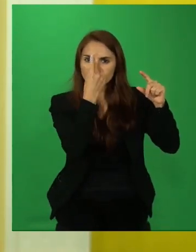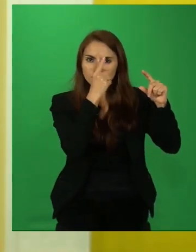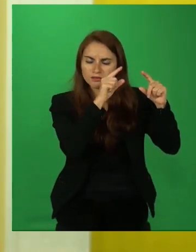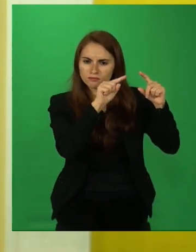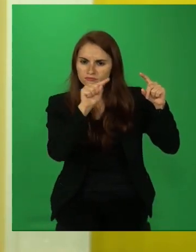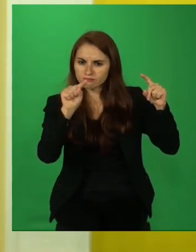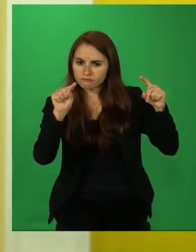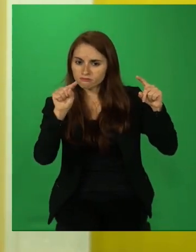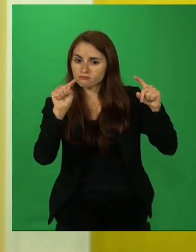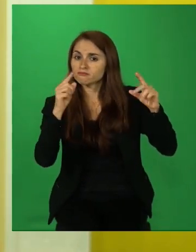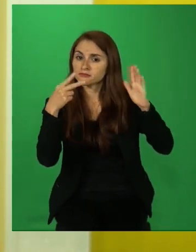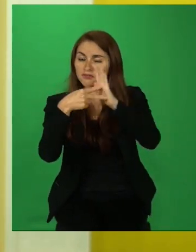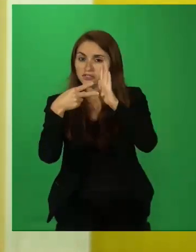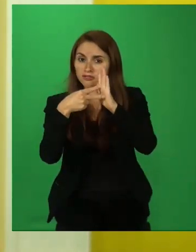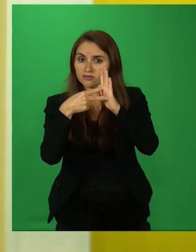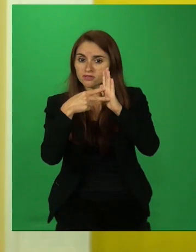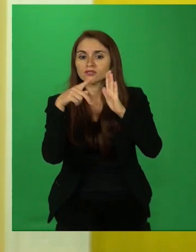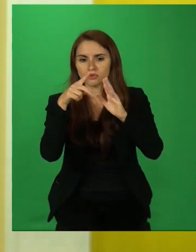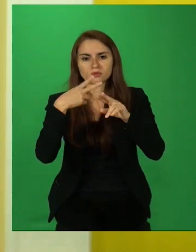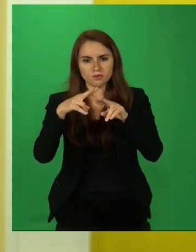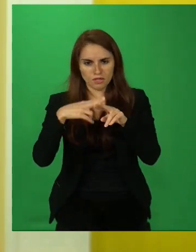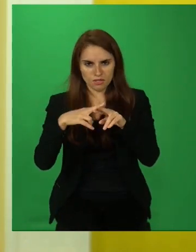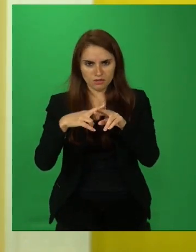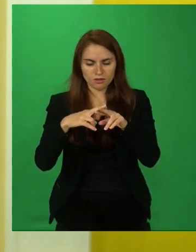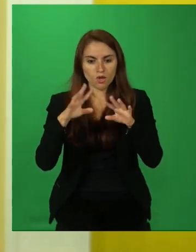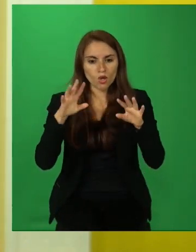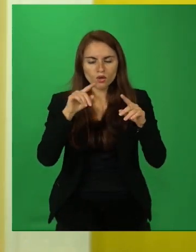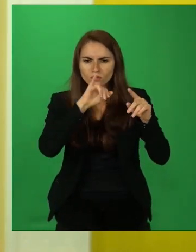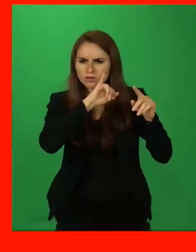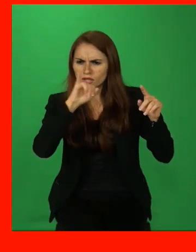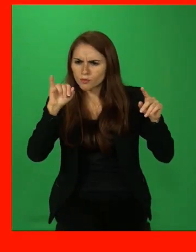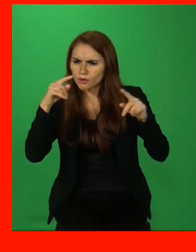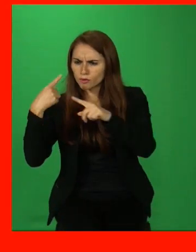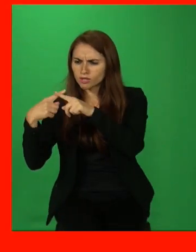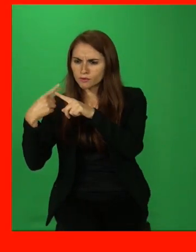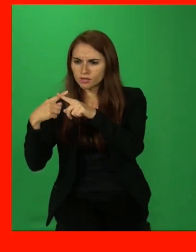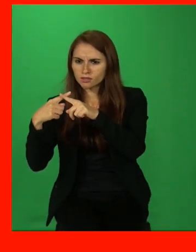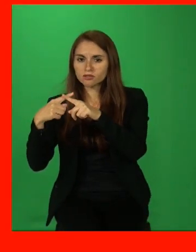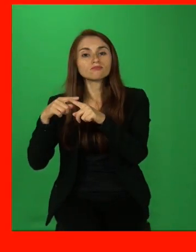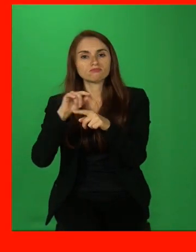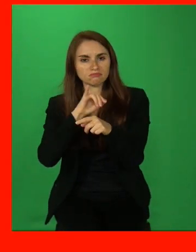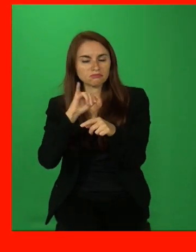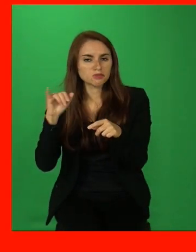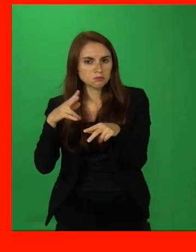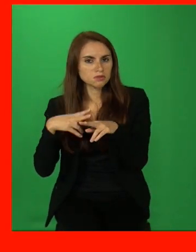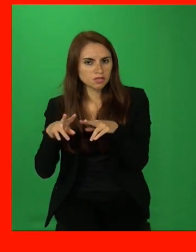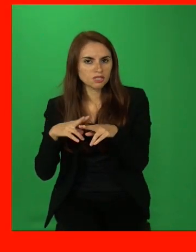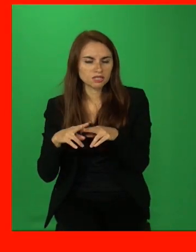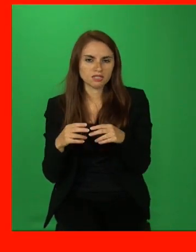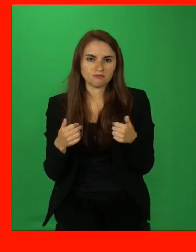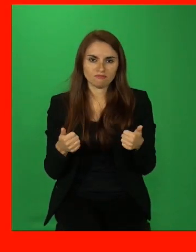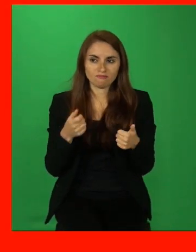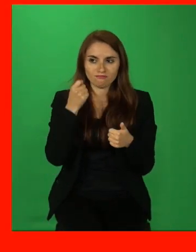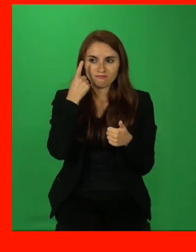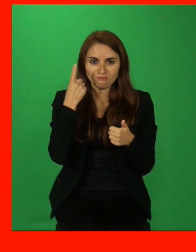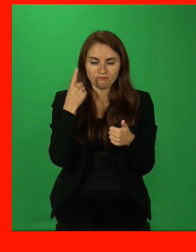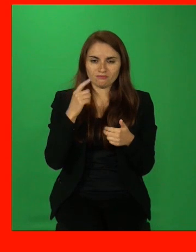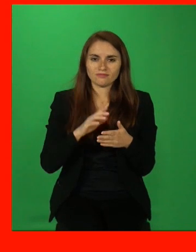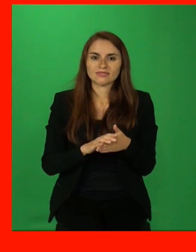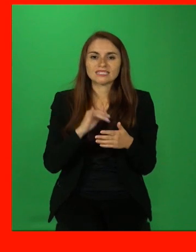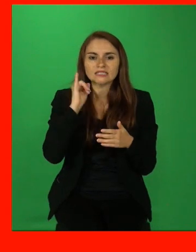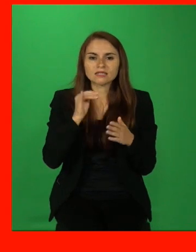si aparece primero una división hacen la división y si después te encuentras con una multiplicación haces la multiplicación